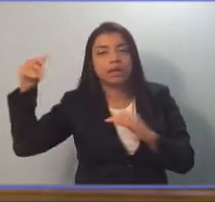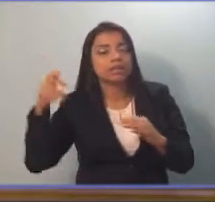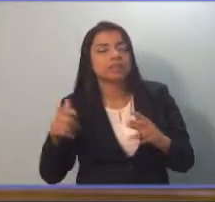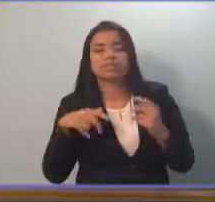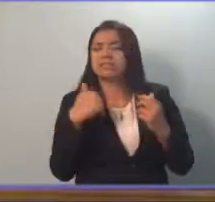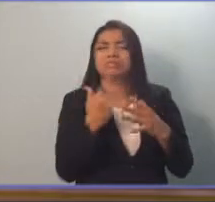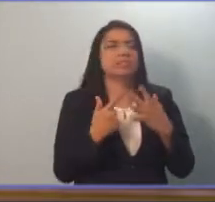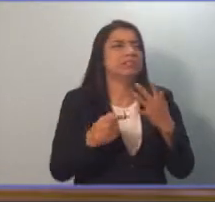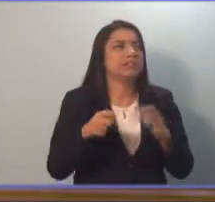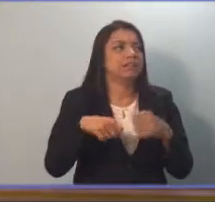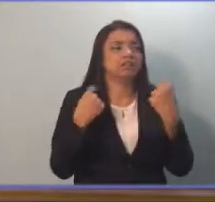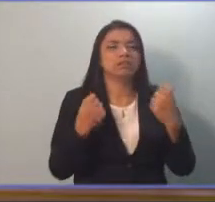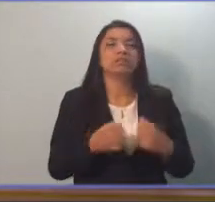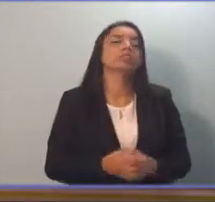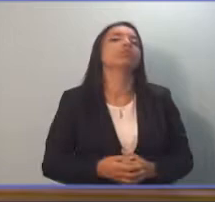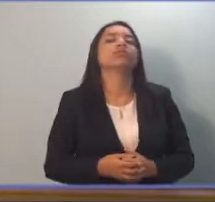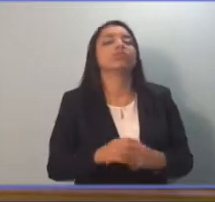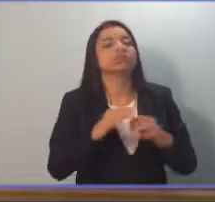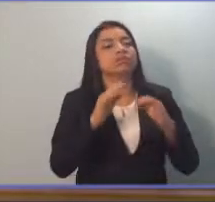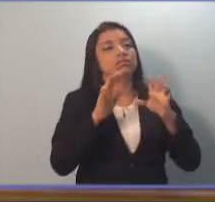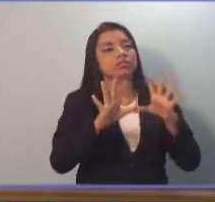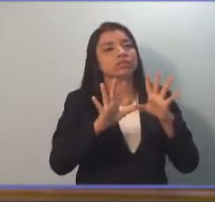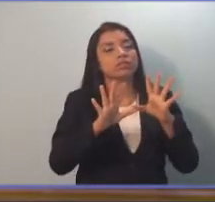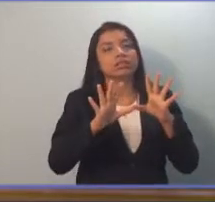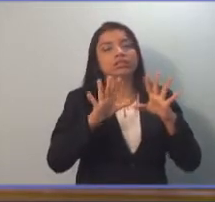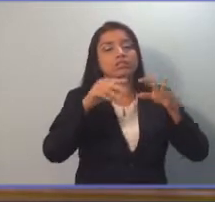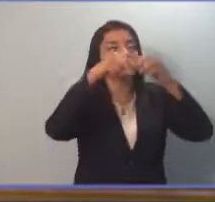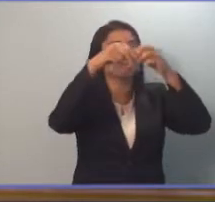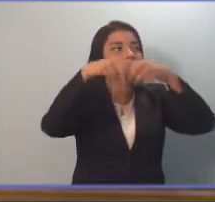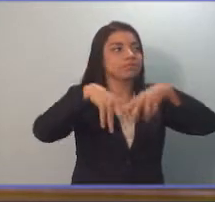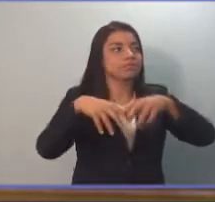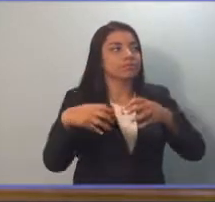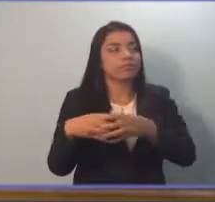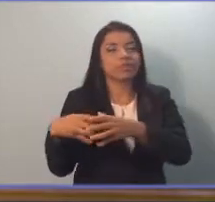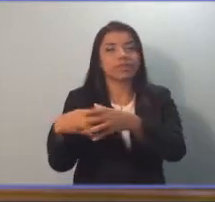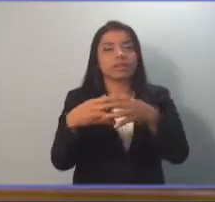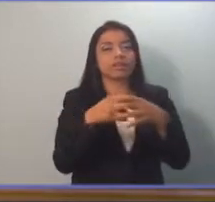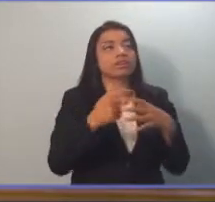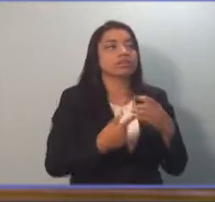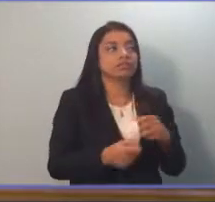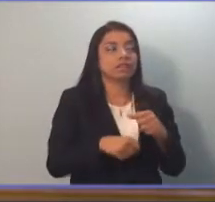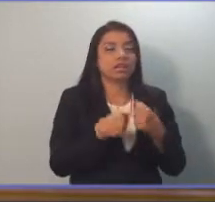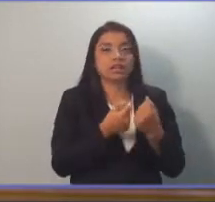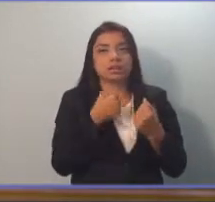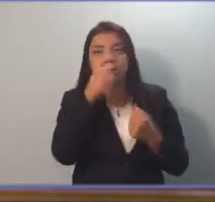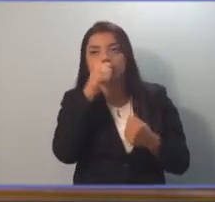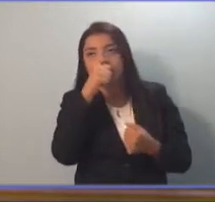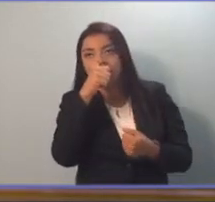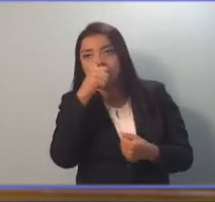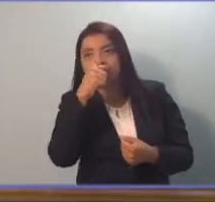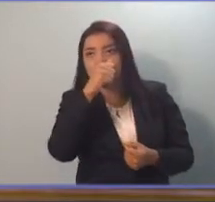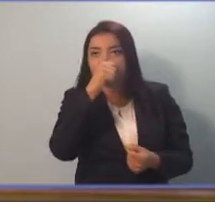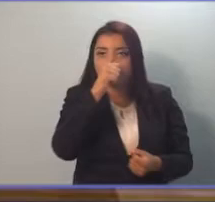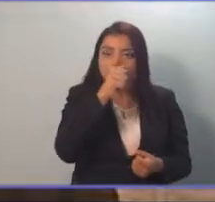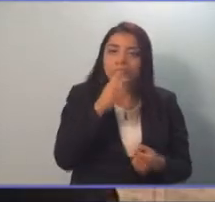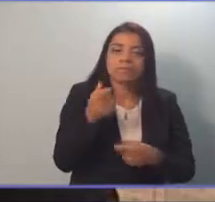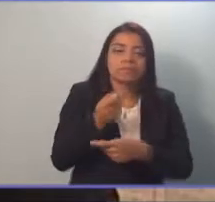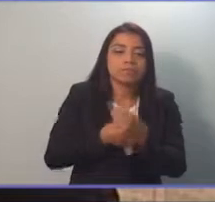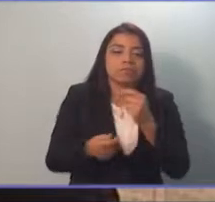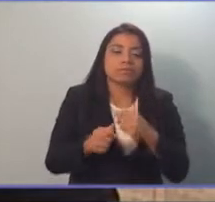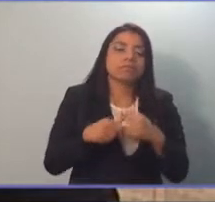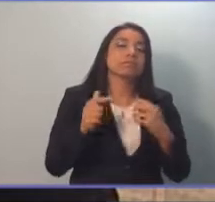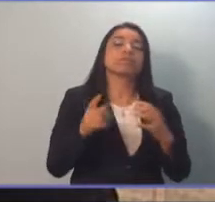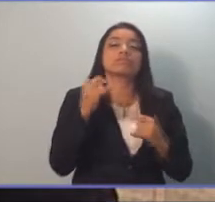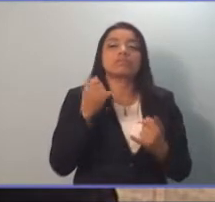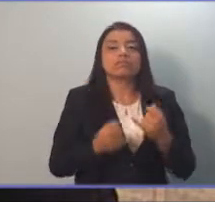delitos, y 10 estructuras dedicadas a delitos relativos al narcotráfico. En este último